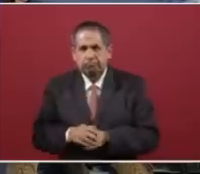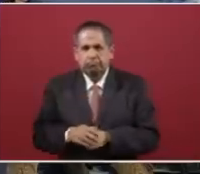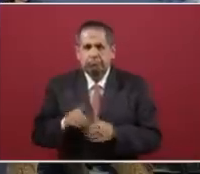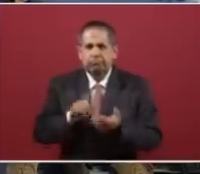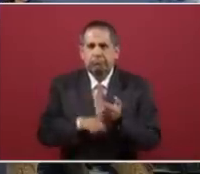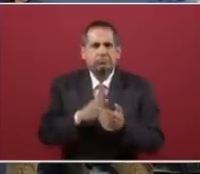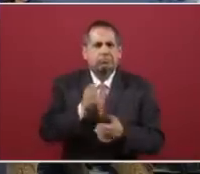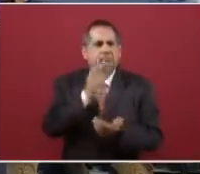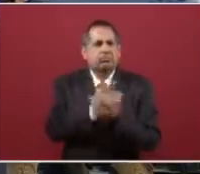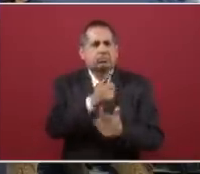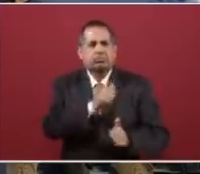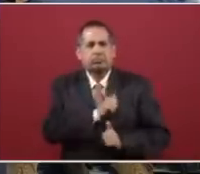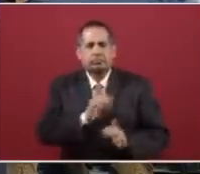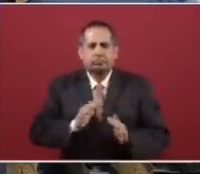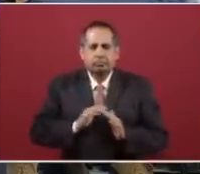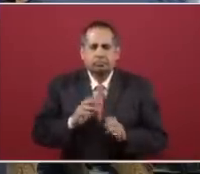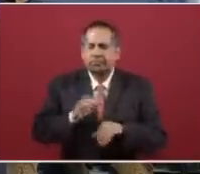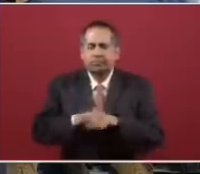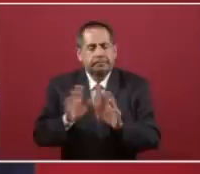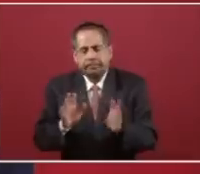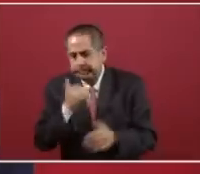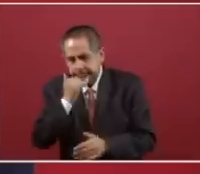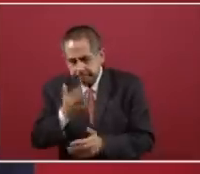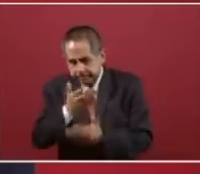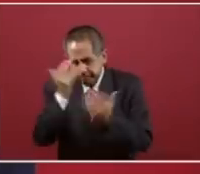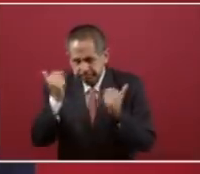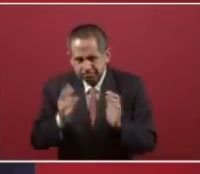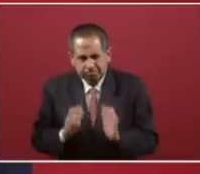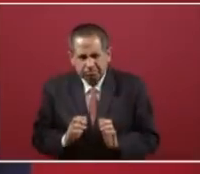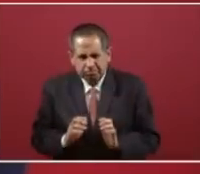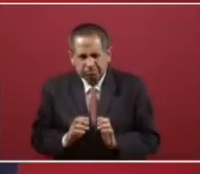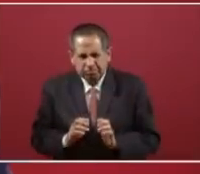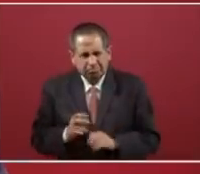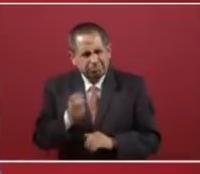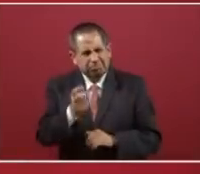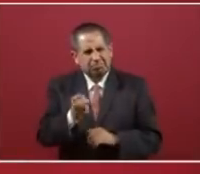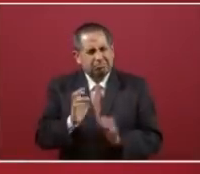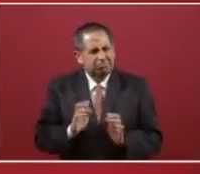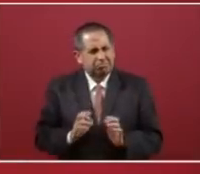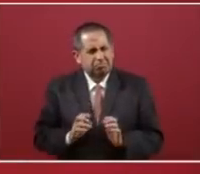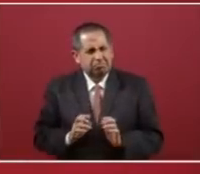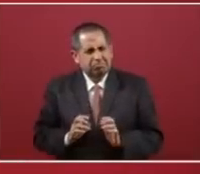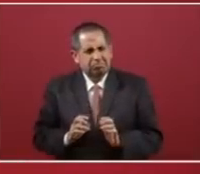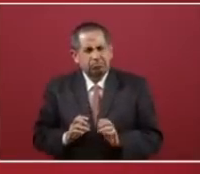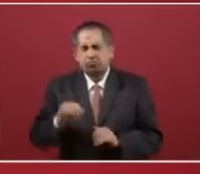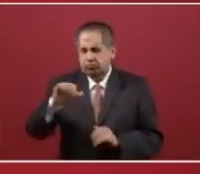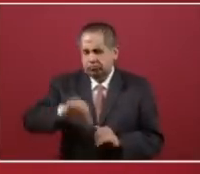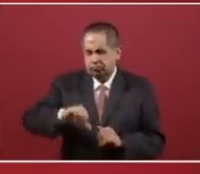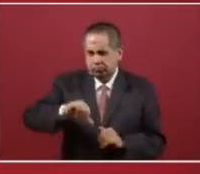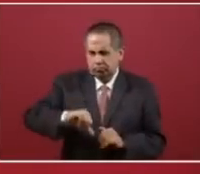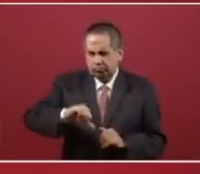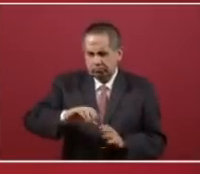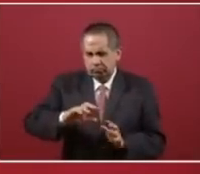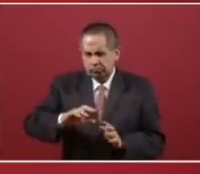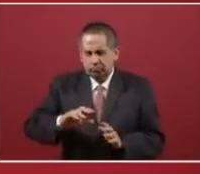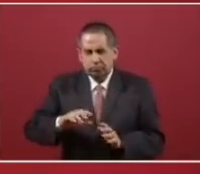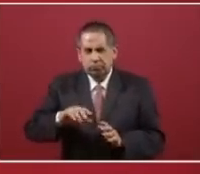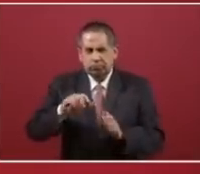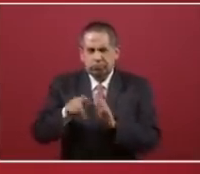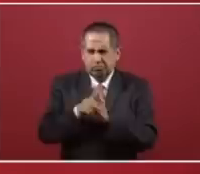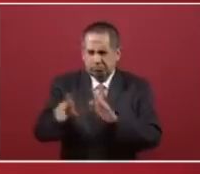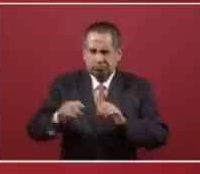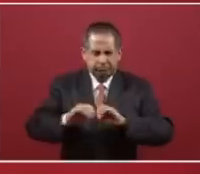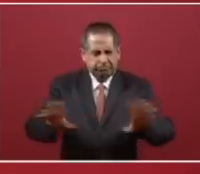militar o había más no sabemos ese es hoy apareció la